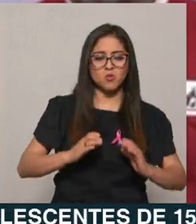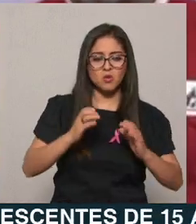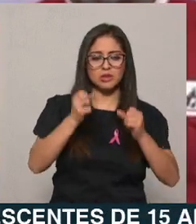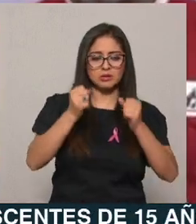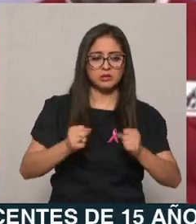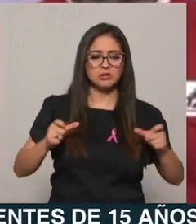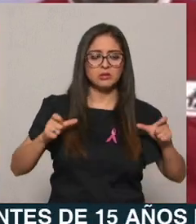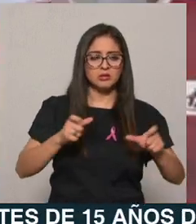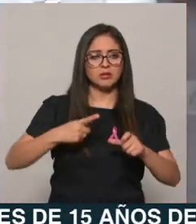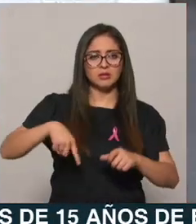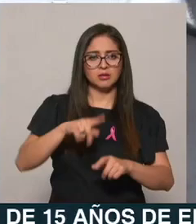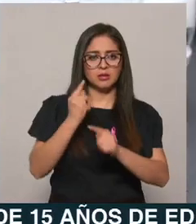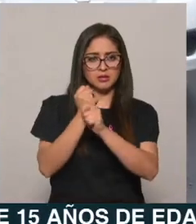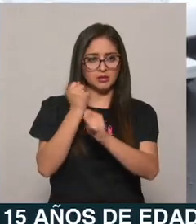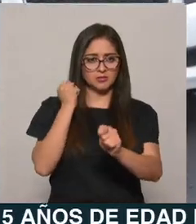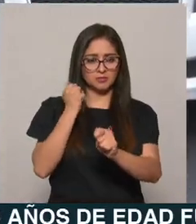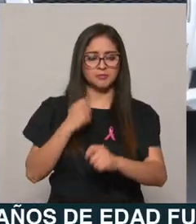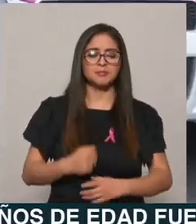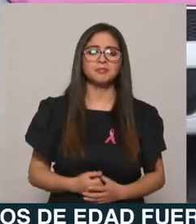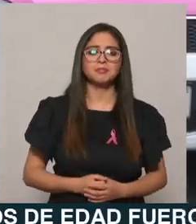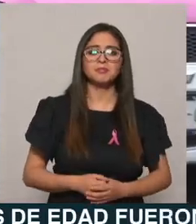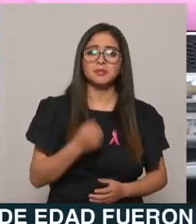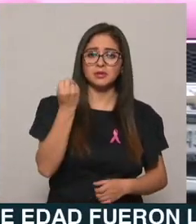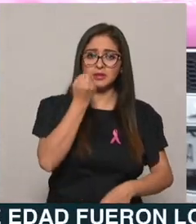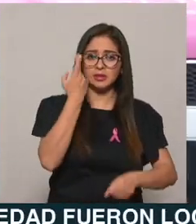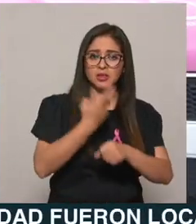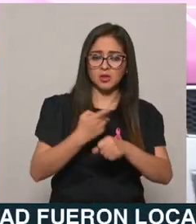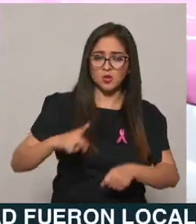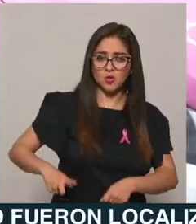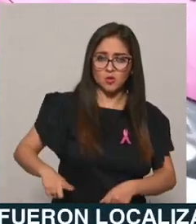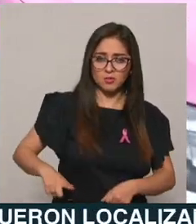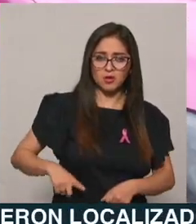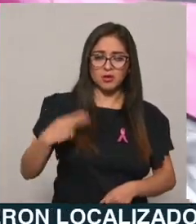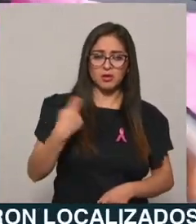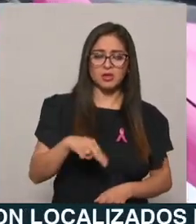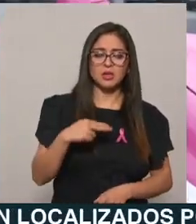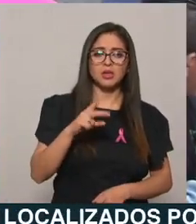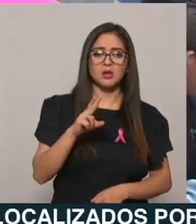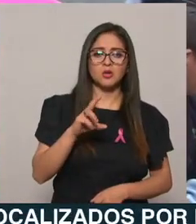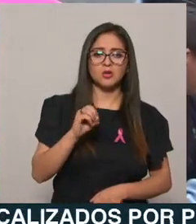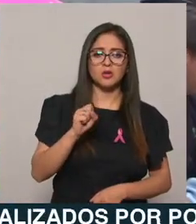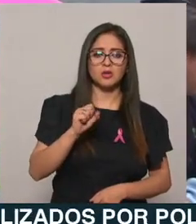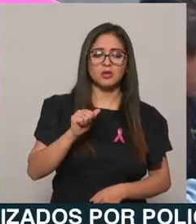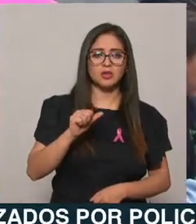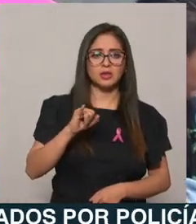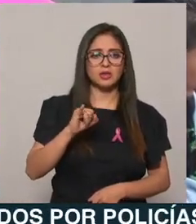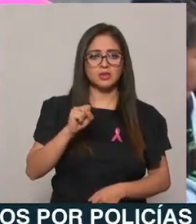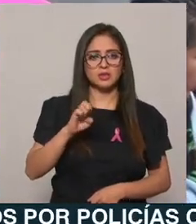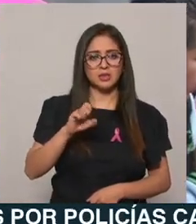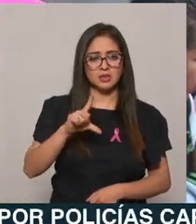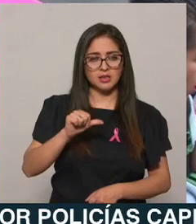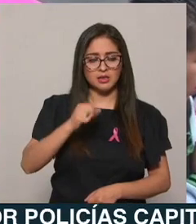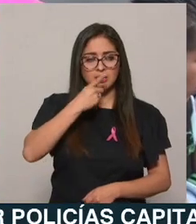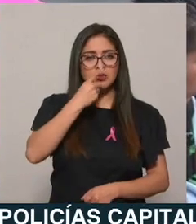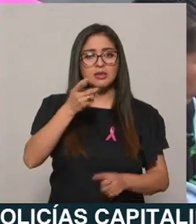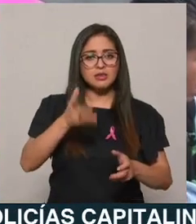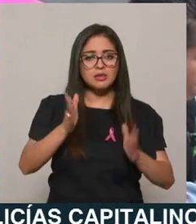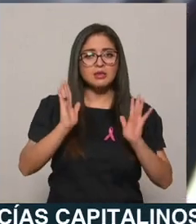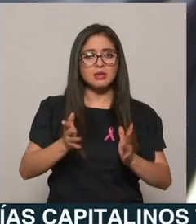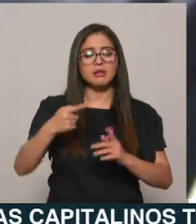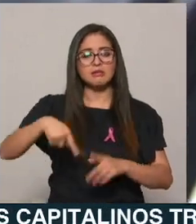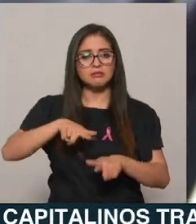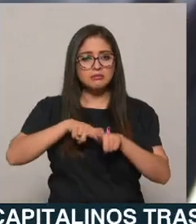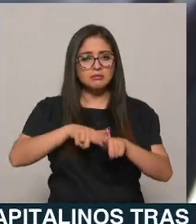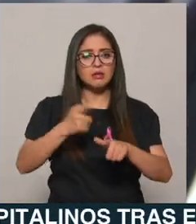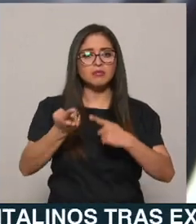transporte público. La secretaria de Gobierno de la Ciudad de México, Rosa Isela Rodríguez, explicó que se mantienen abiertos al diálogo